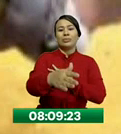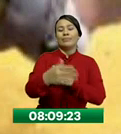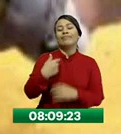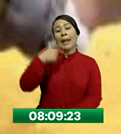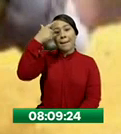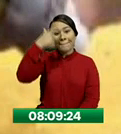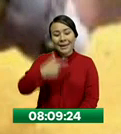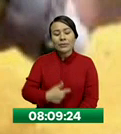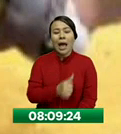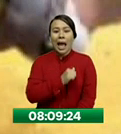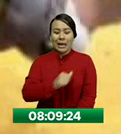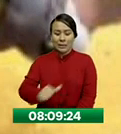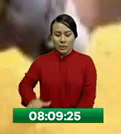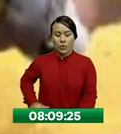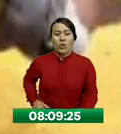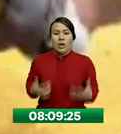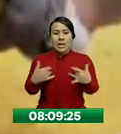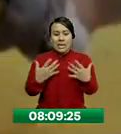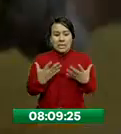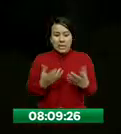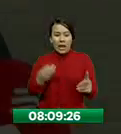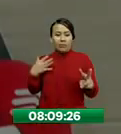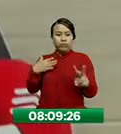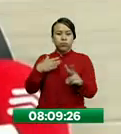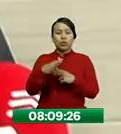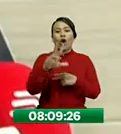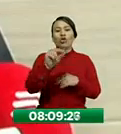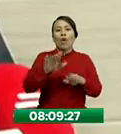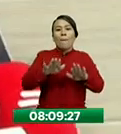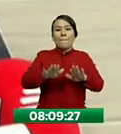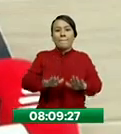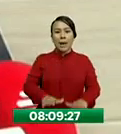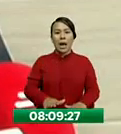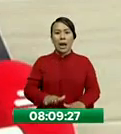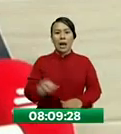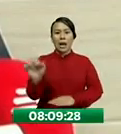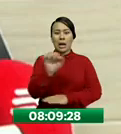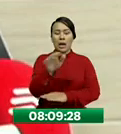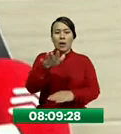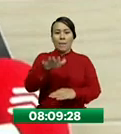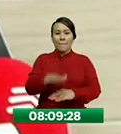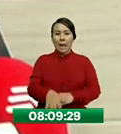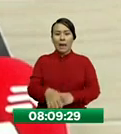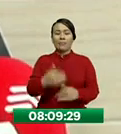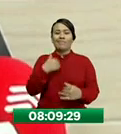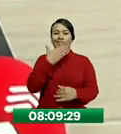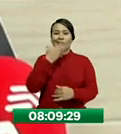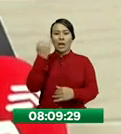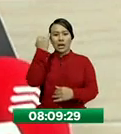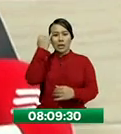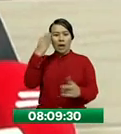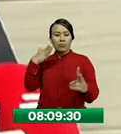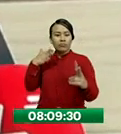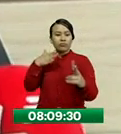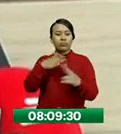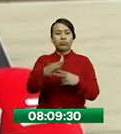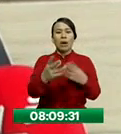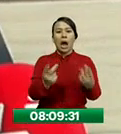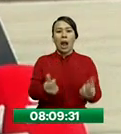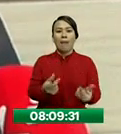intencionalidad, no paró la marcha y más bien aceleró rápidamente